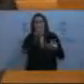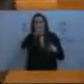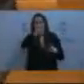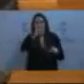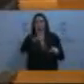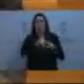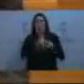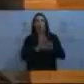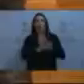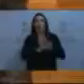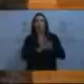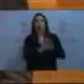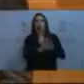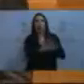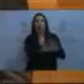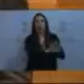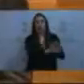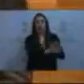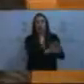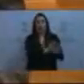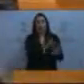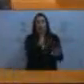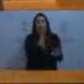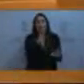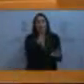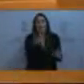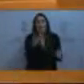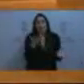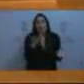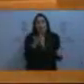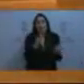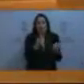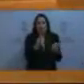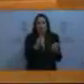ya en un punto con una simple actuación para corregirlo.